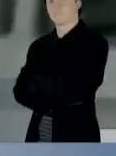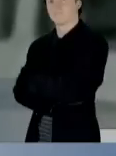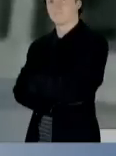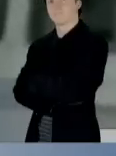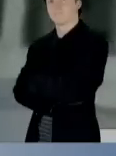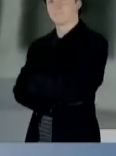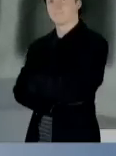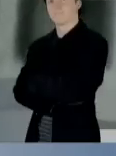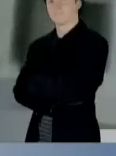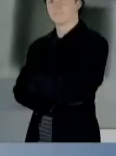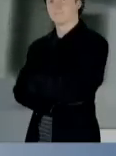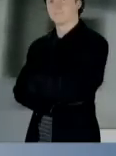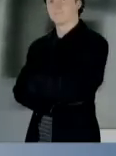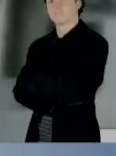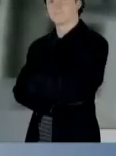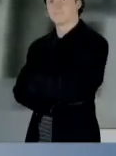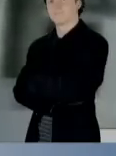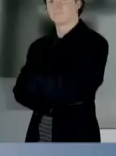de estado